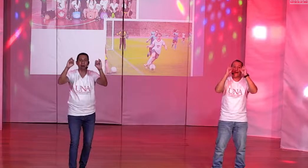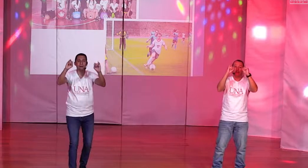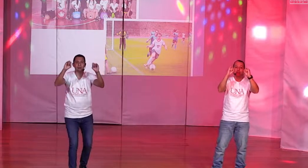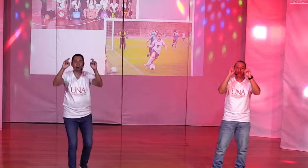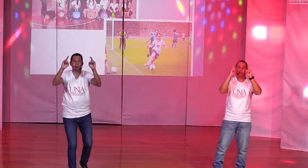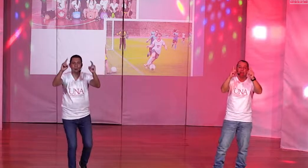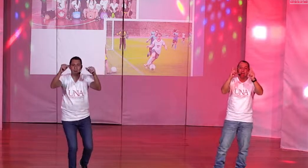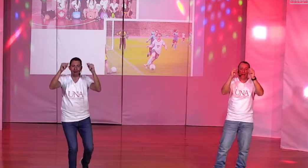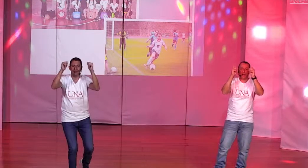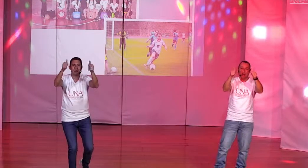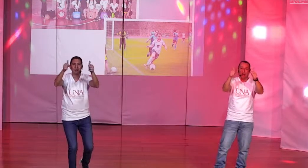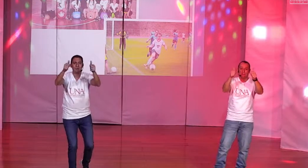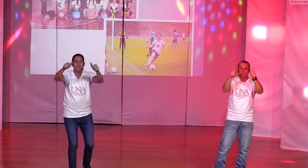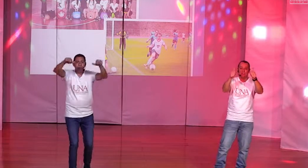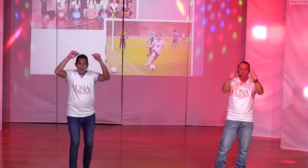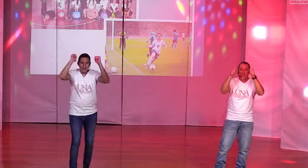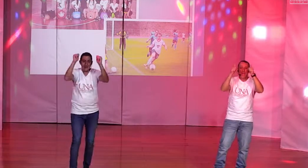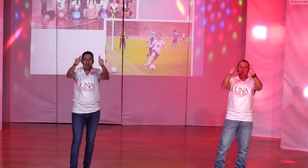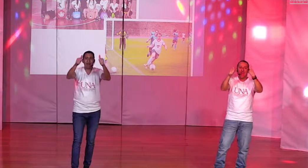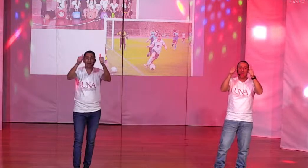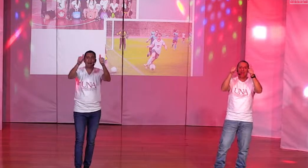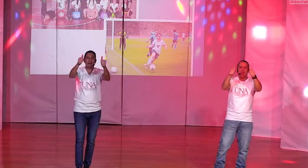palo, palito, palo,